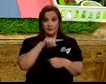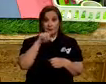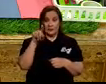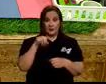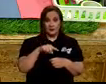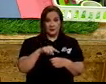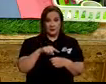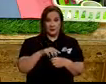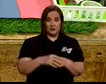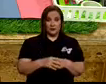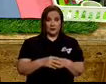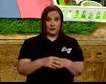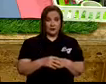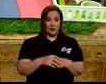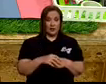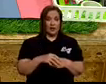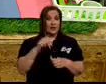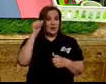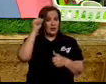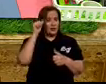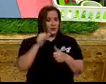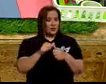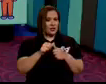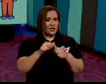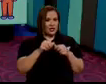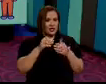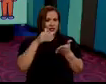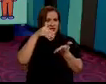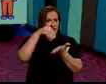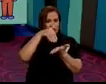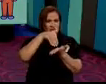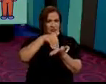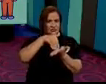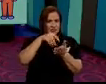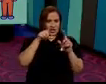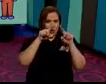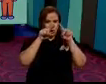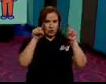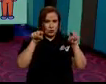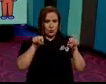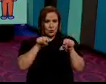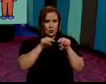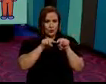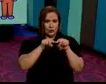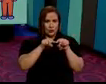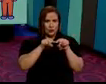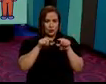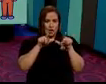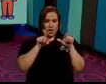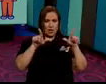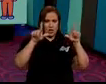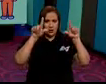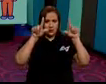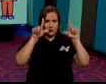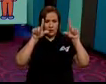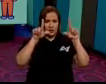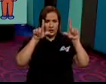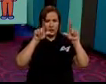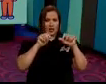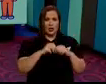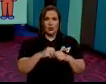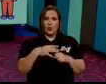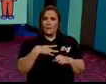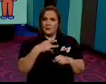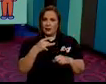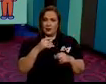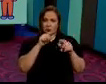Procura que quede en el centro. ¿Ok? Esta es una de las maneras que podemos realizar. Pero la otra es la